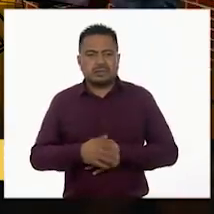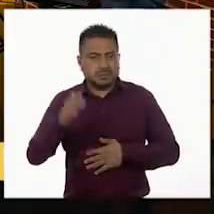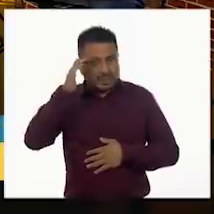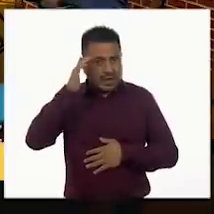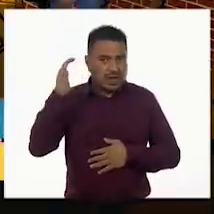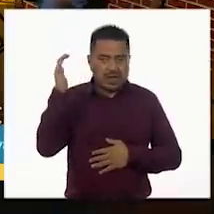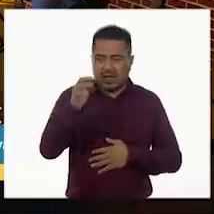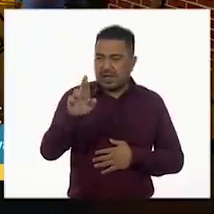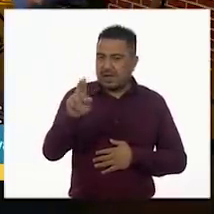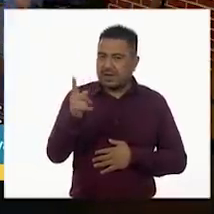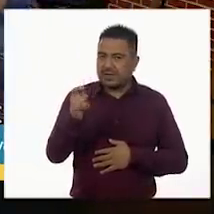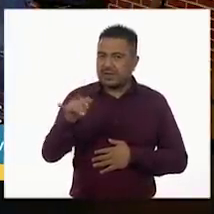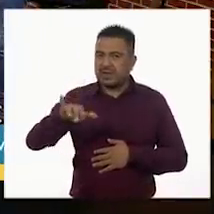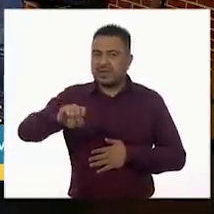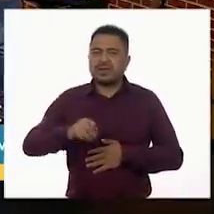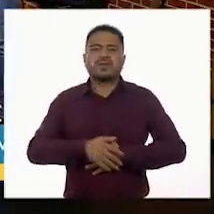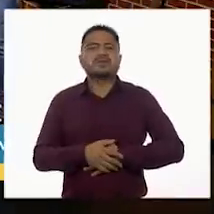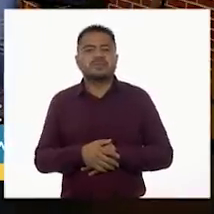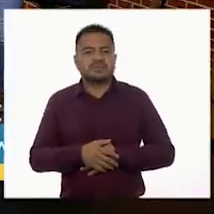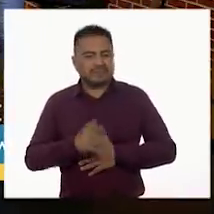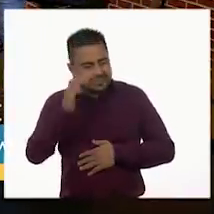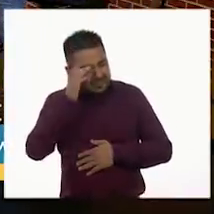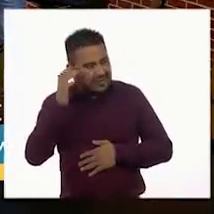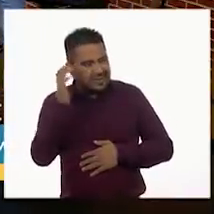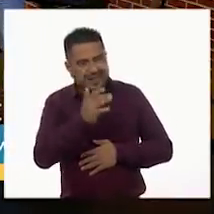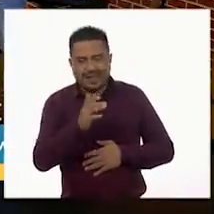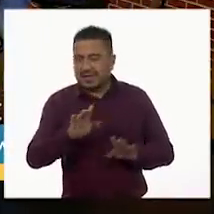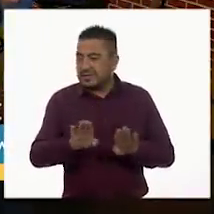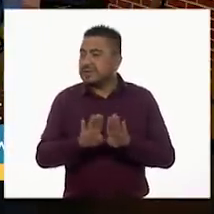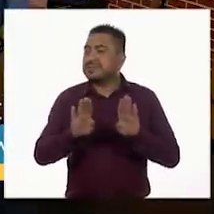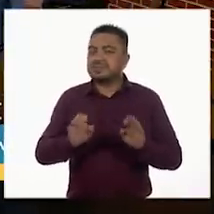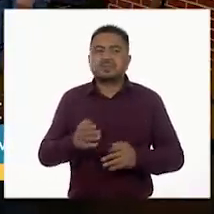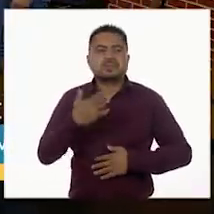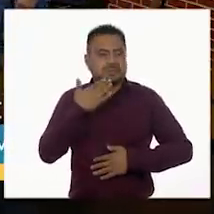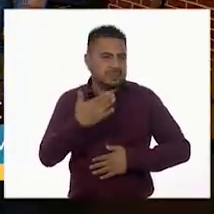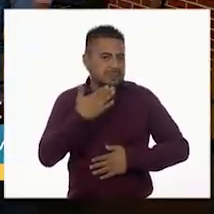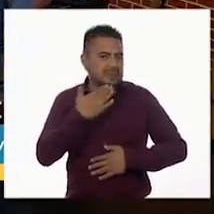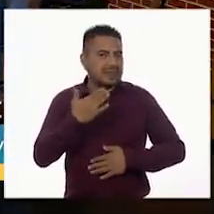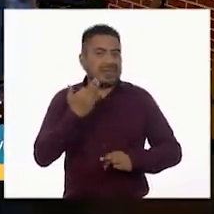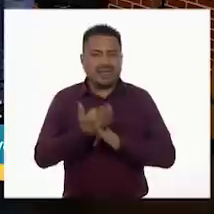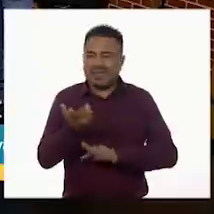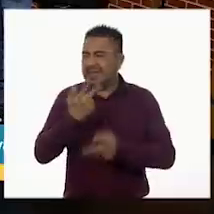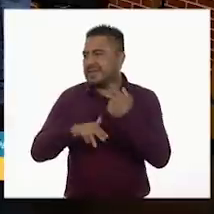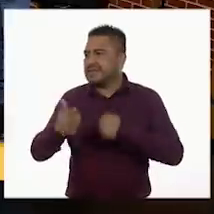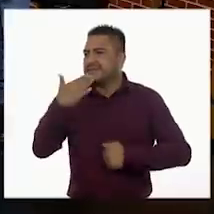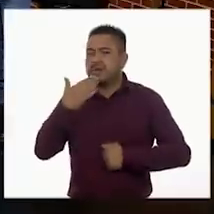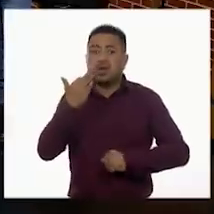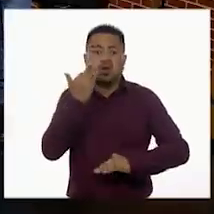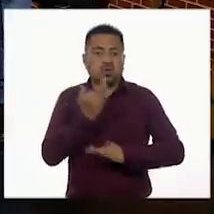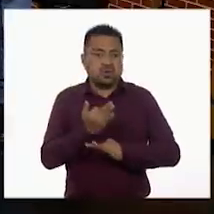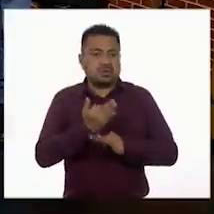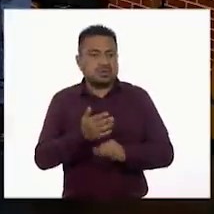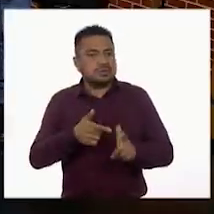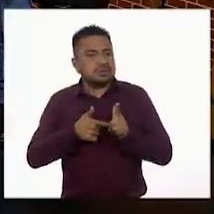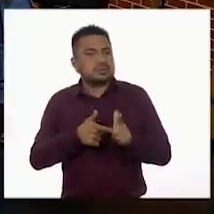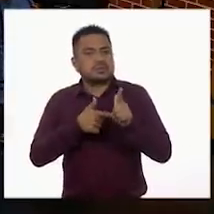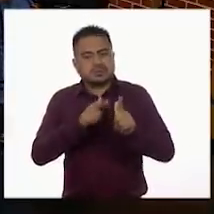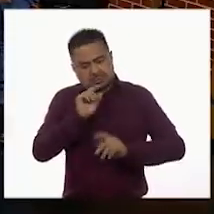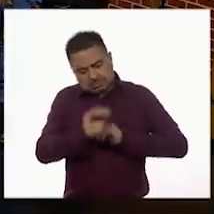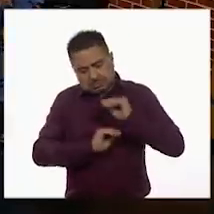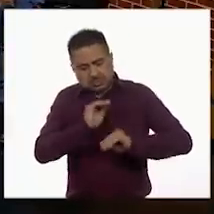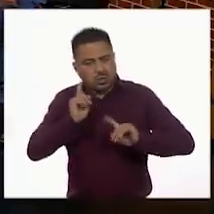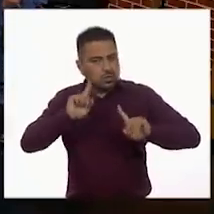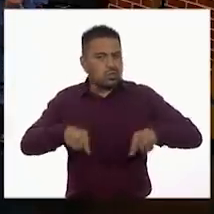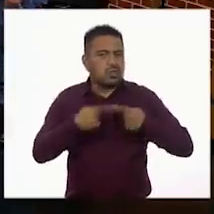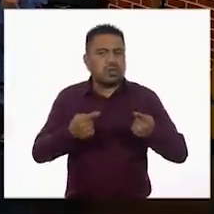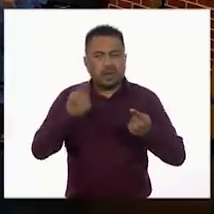Hola, Rodrigo. Hola, Rodrigo. Hola, Nidia y Osvaldo, ¿cómo están? Bien. Qué bueno que llegaron, porque justamente continúo componiendo la música